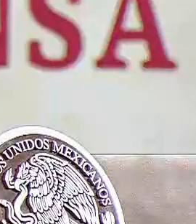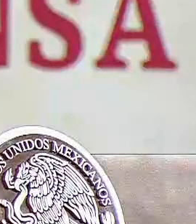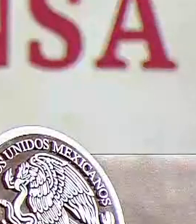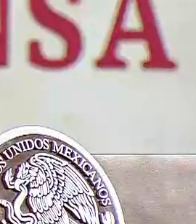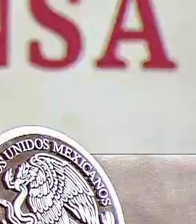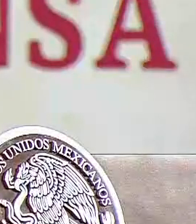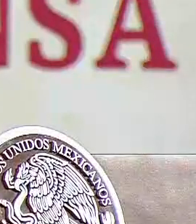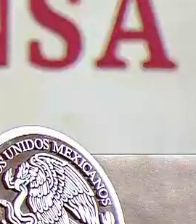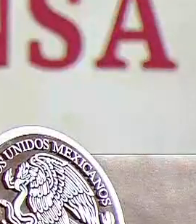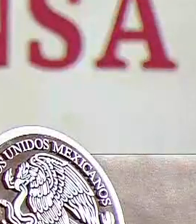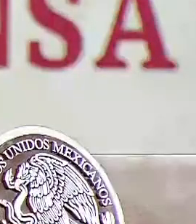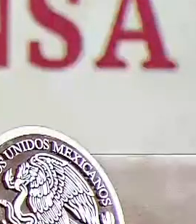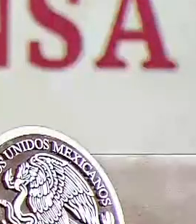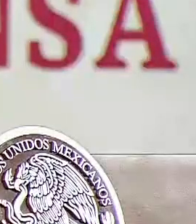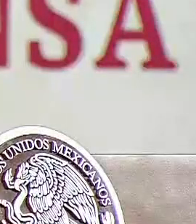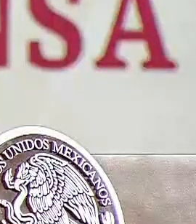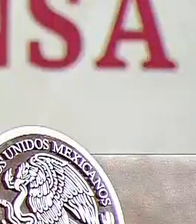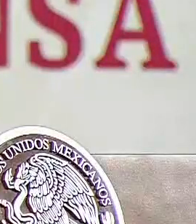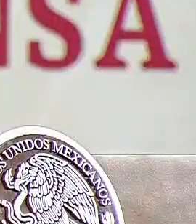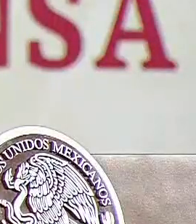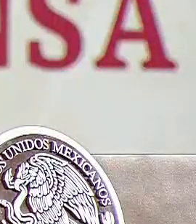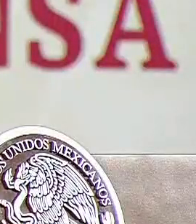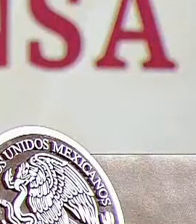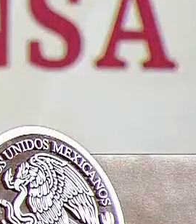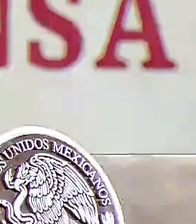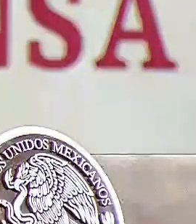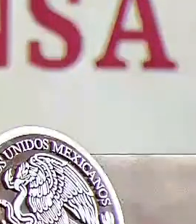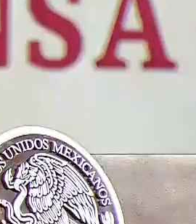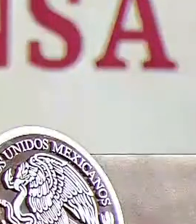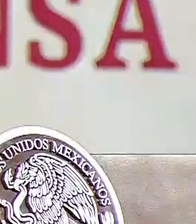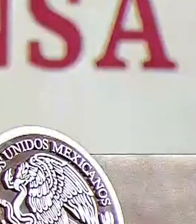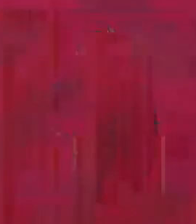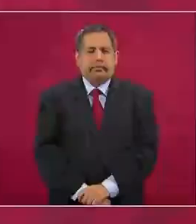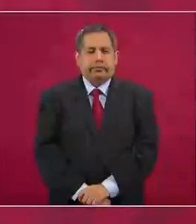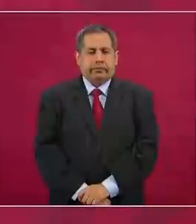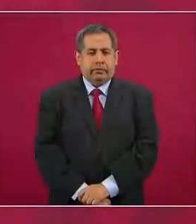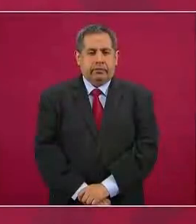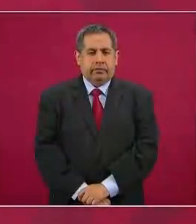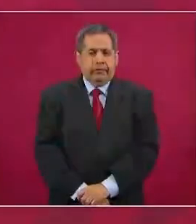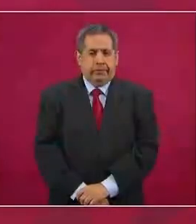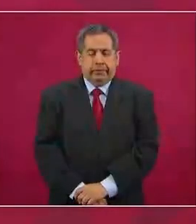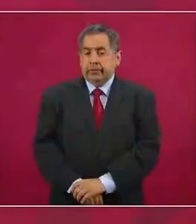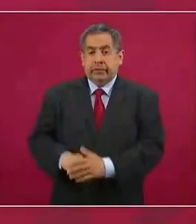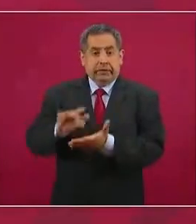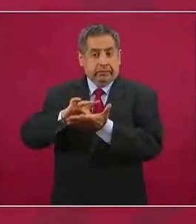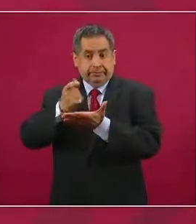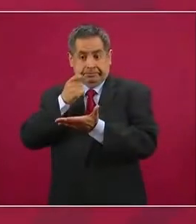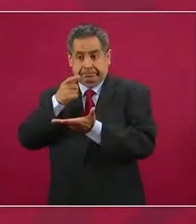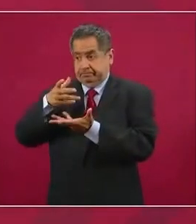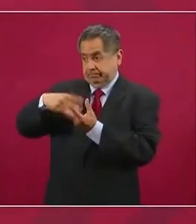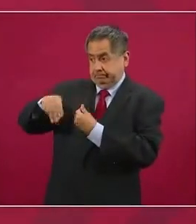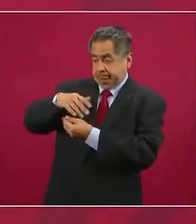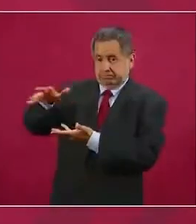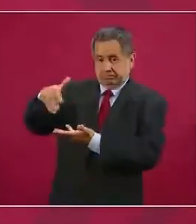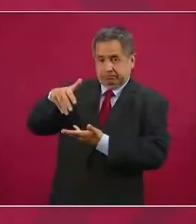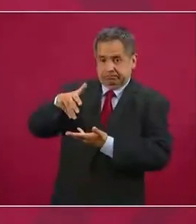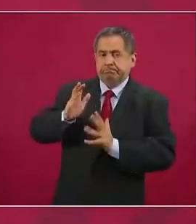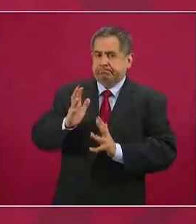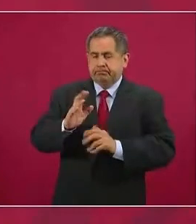se están consiguiendo los medicamentos. Ya también se tiene muy